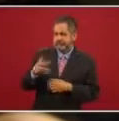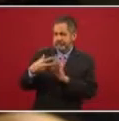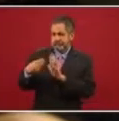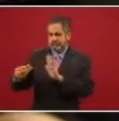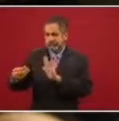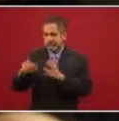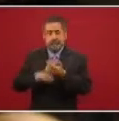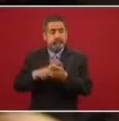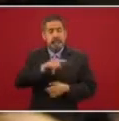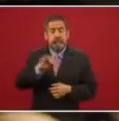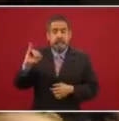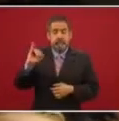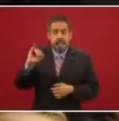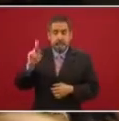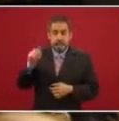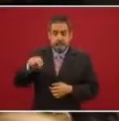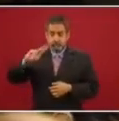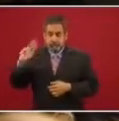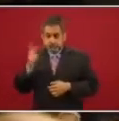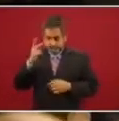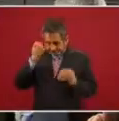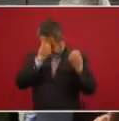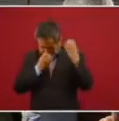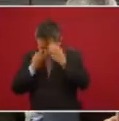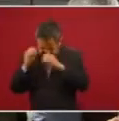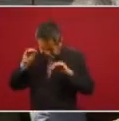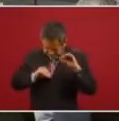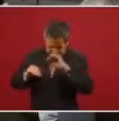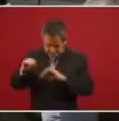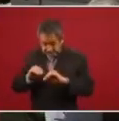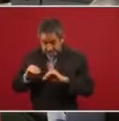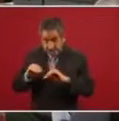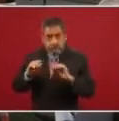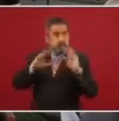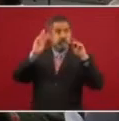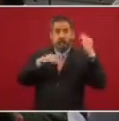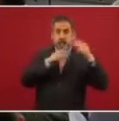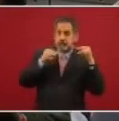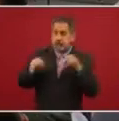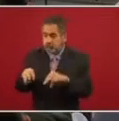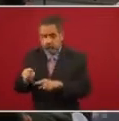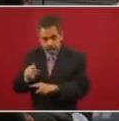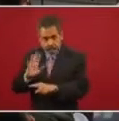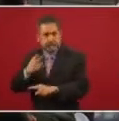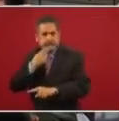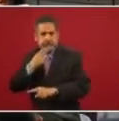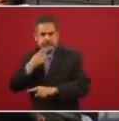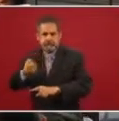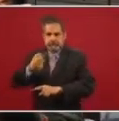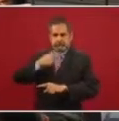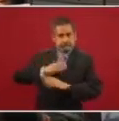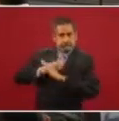instituto politécnico nacional con un gran éxito y que al parecer ya llamó la atención internacional muchísimas gracias muchas gracias